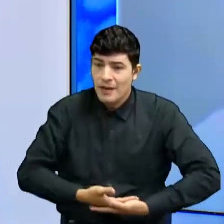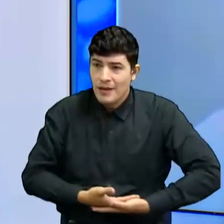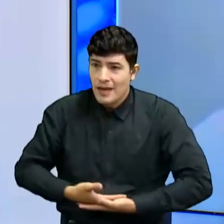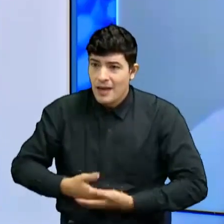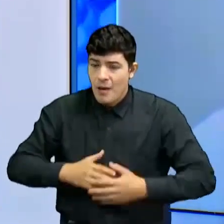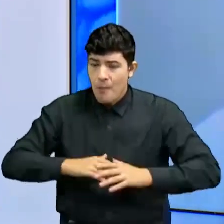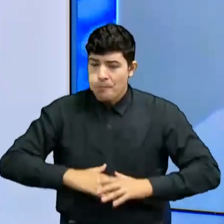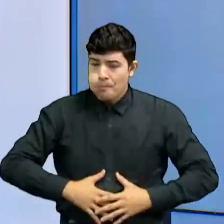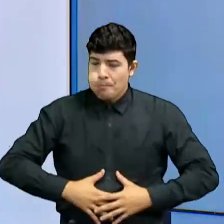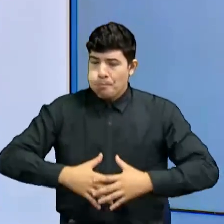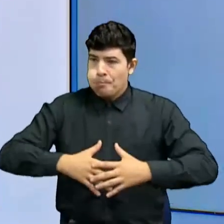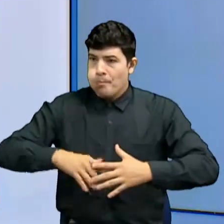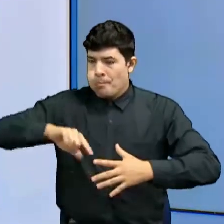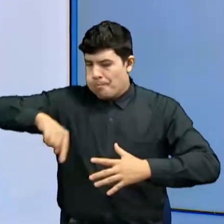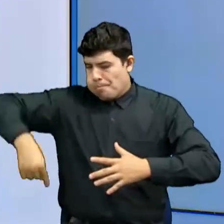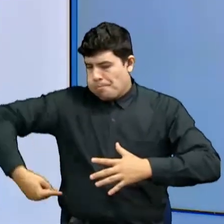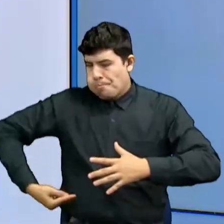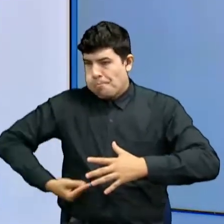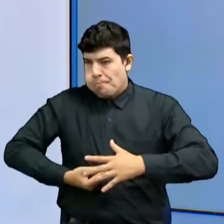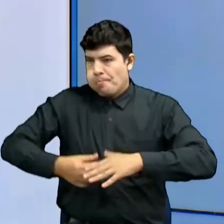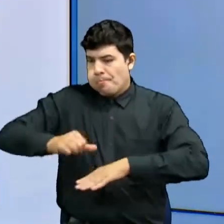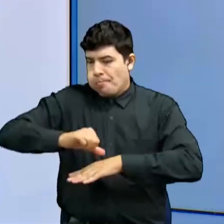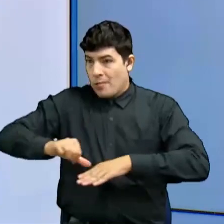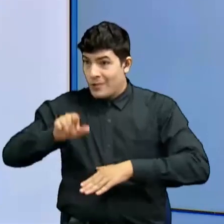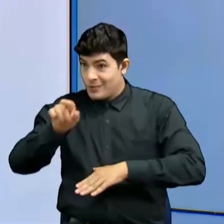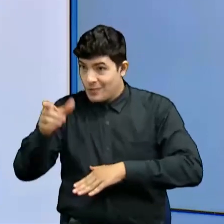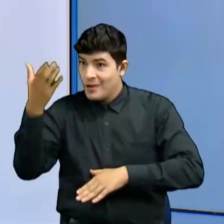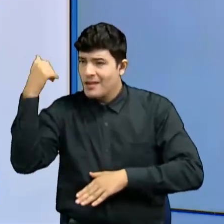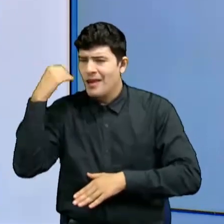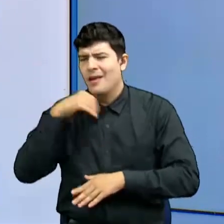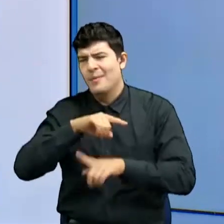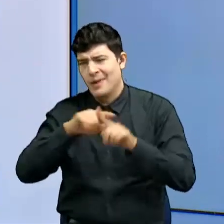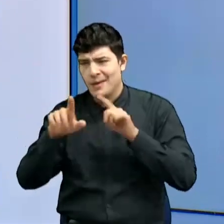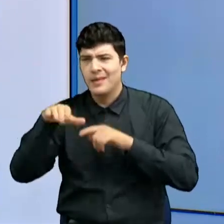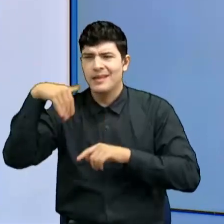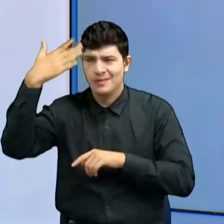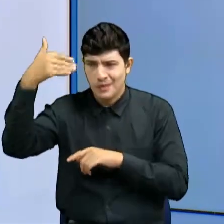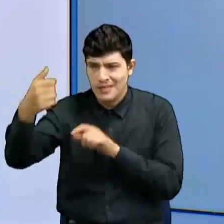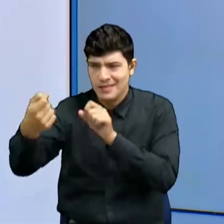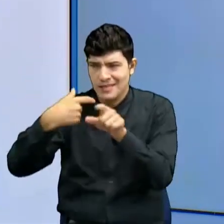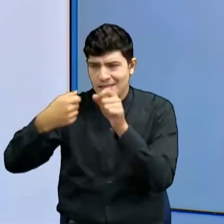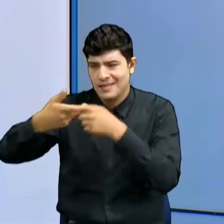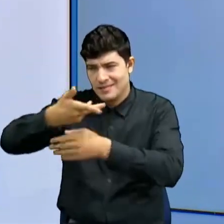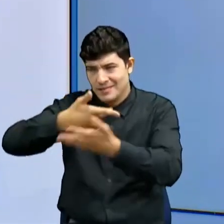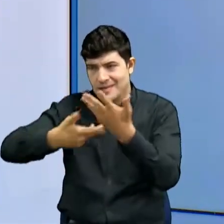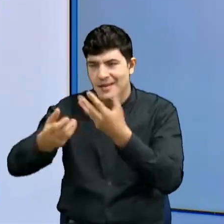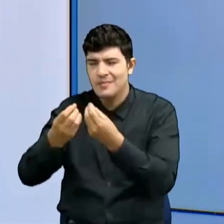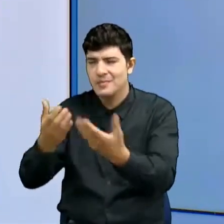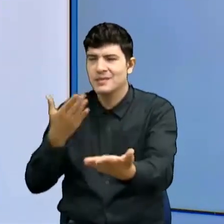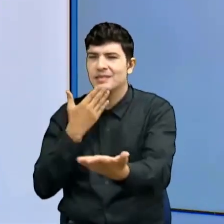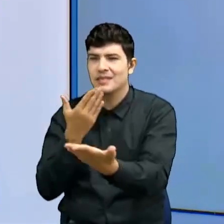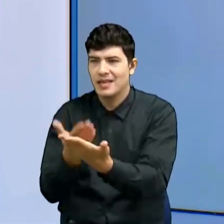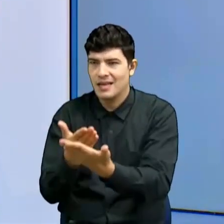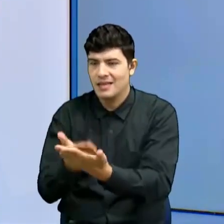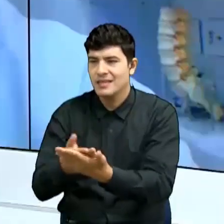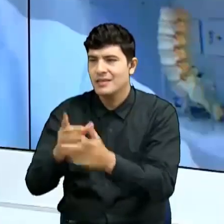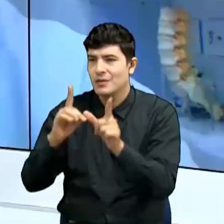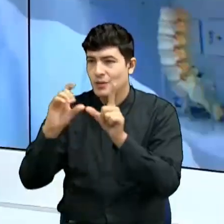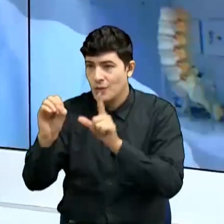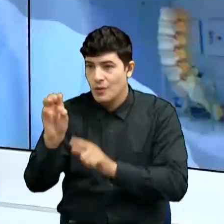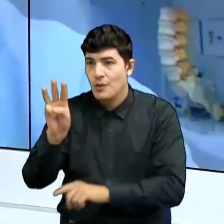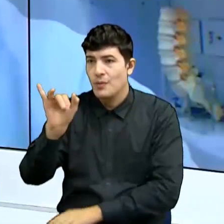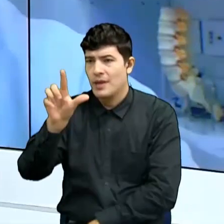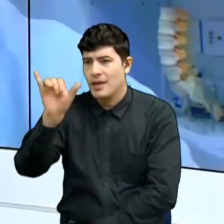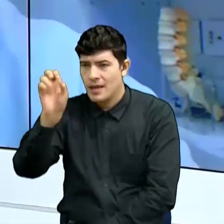vientre de su madre, pero eso lo podemos hablar también en otra ocasión. Muchas gracias, doctor William. Felicitaciones a usted, a